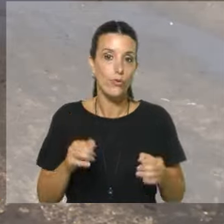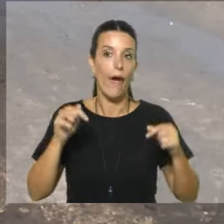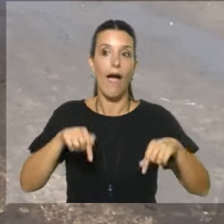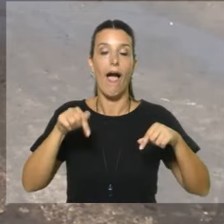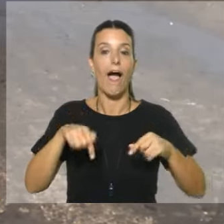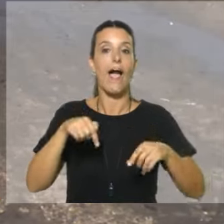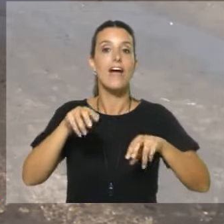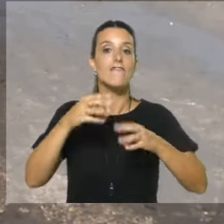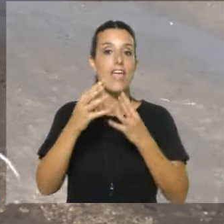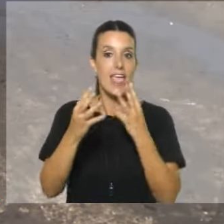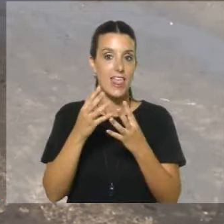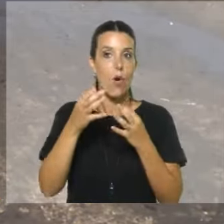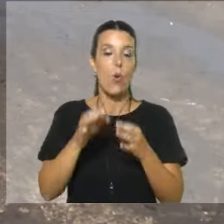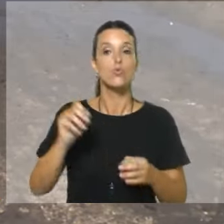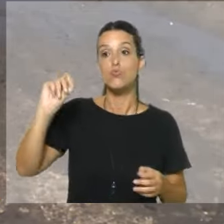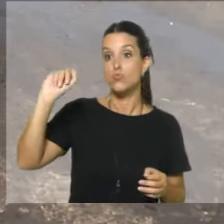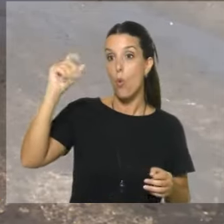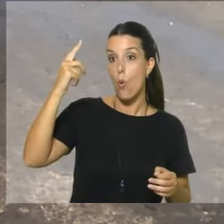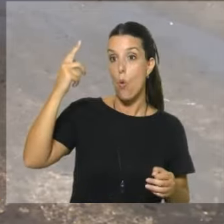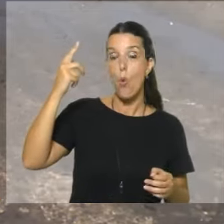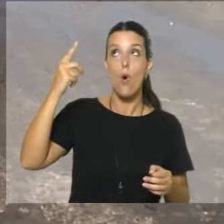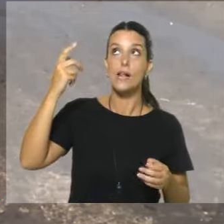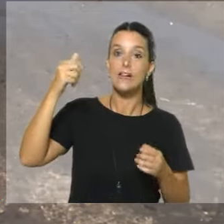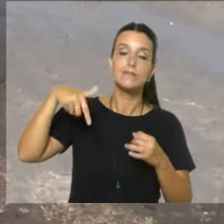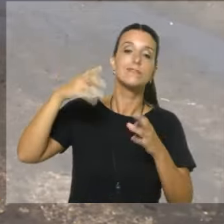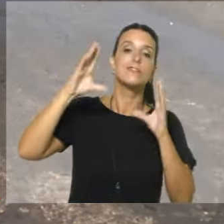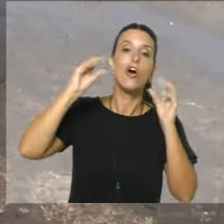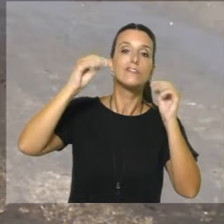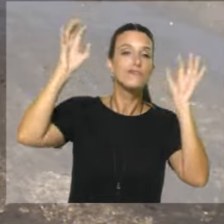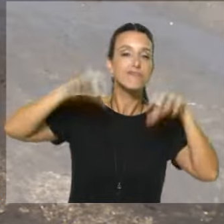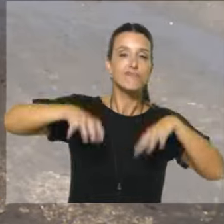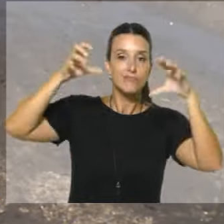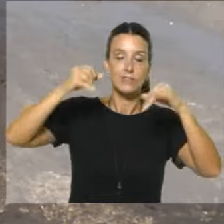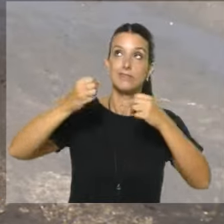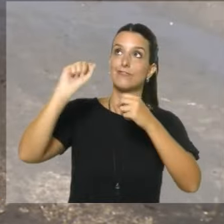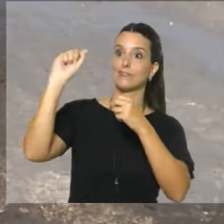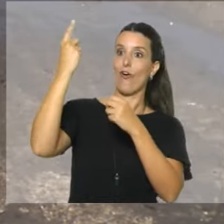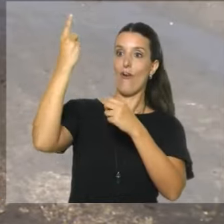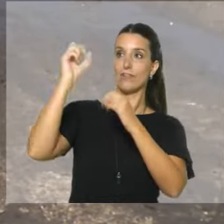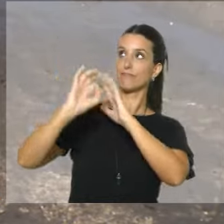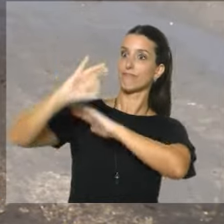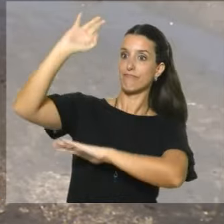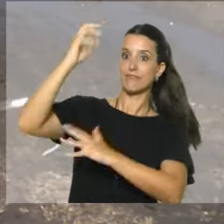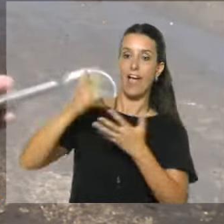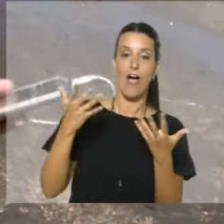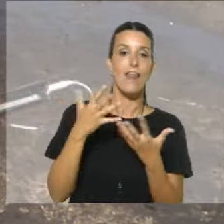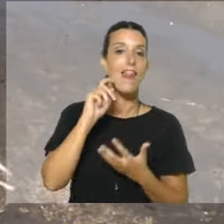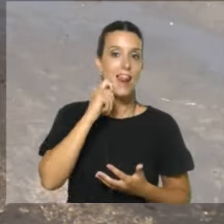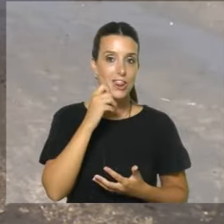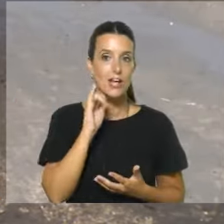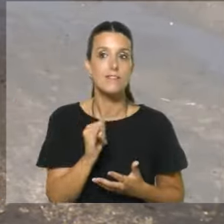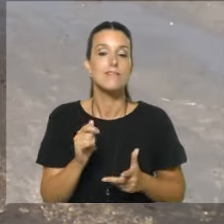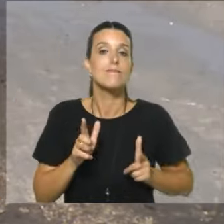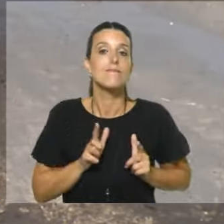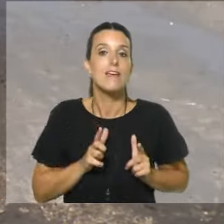aquí en la Expo Activa Nacional. Ha sido el sol después de una noche con lluvias que tuvimos aquí en el departamento de Soriano. Se está a la espera en